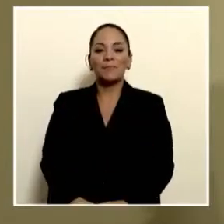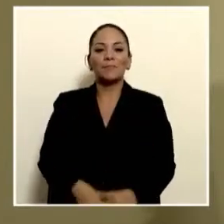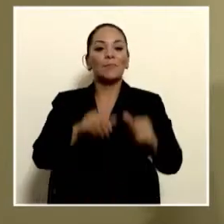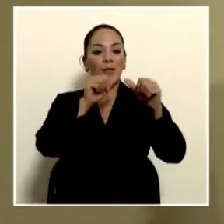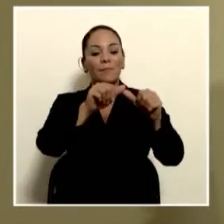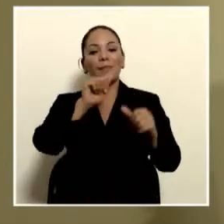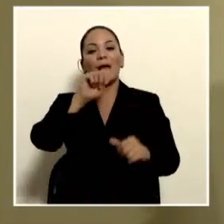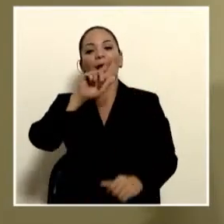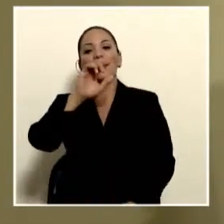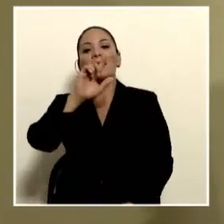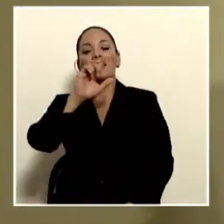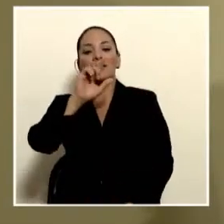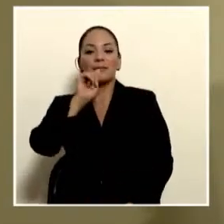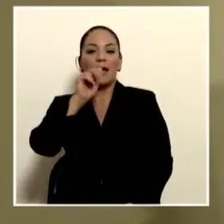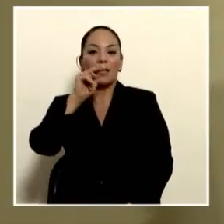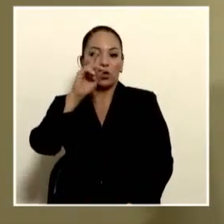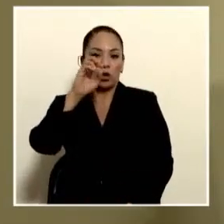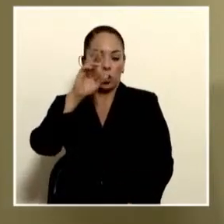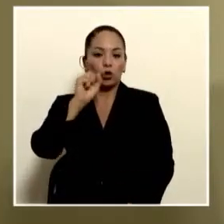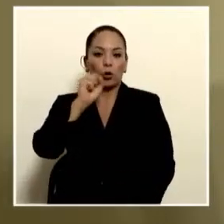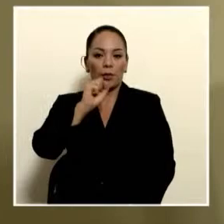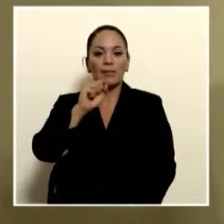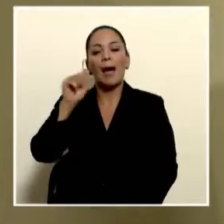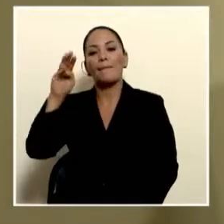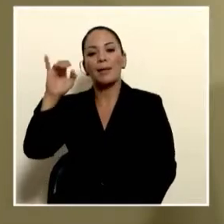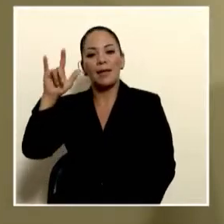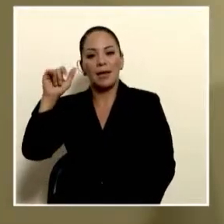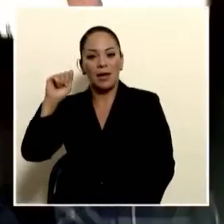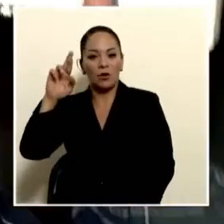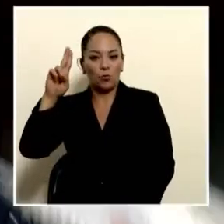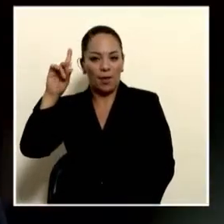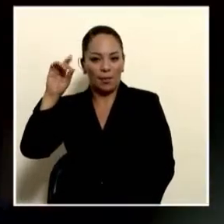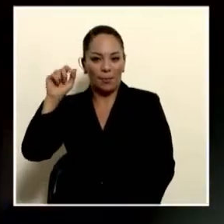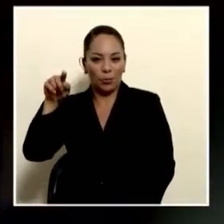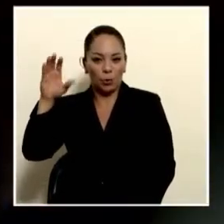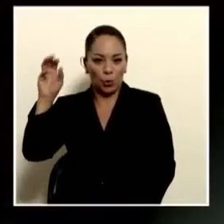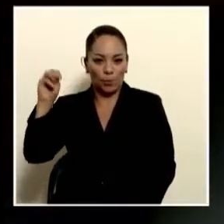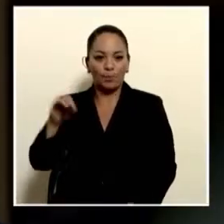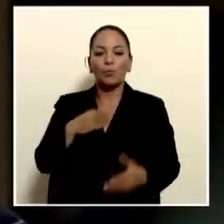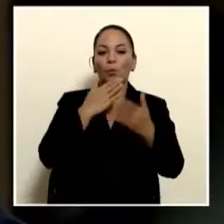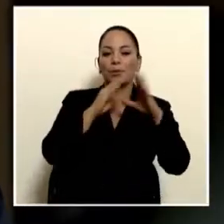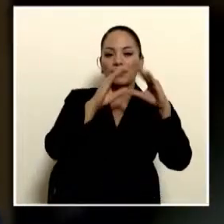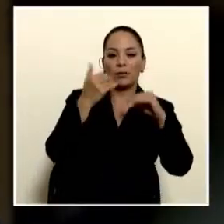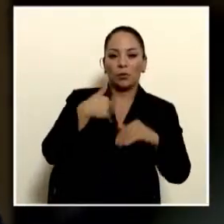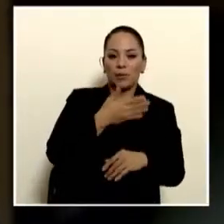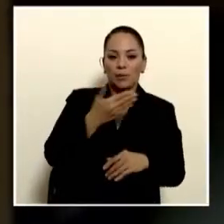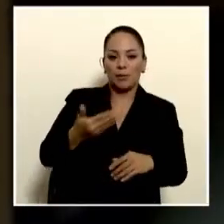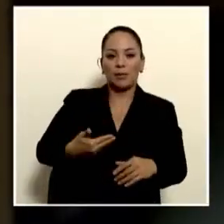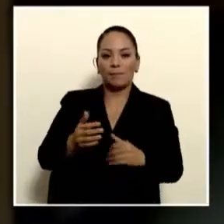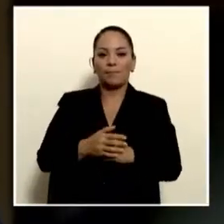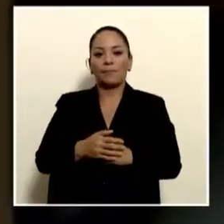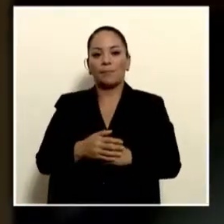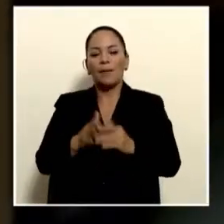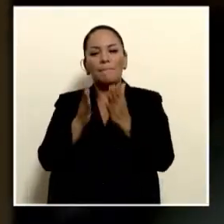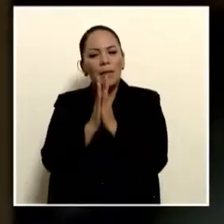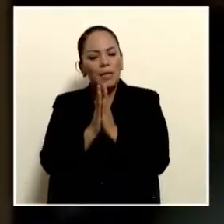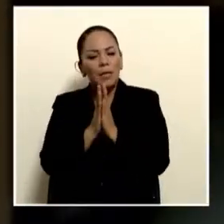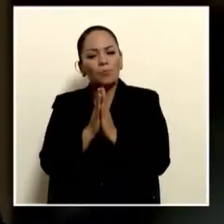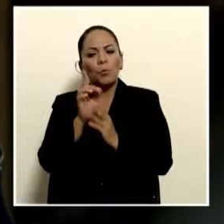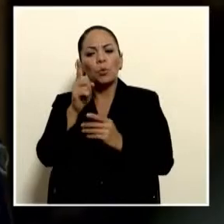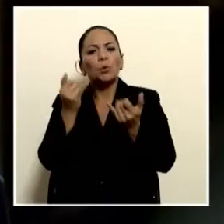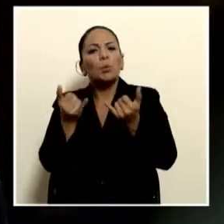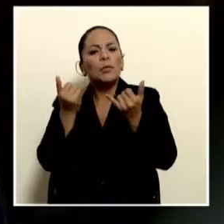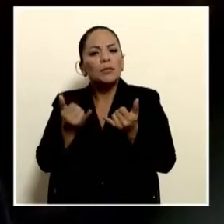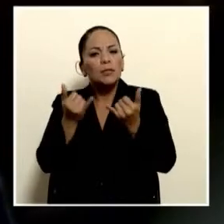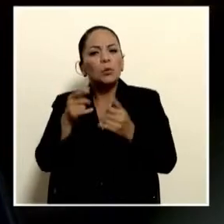con Alessandro Solís de ameliarrueda.com. Buenas tardes, presidente. Primero, pedirle una actualización con